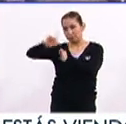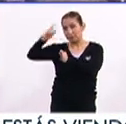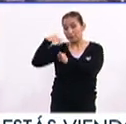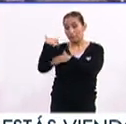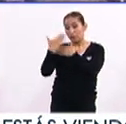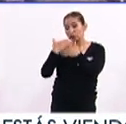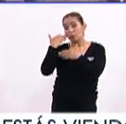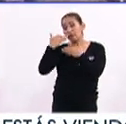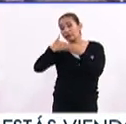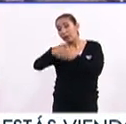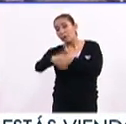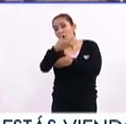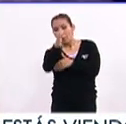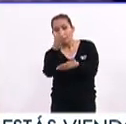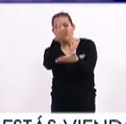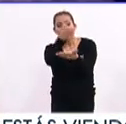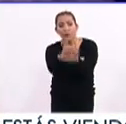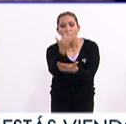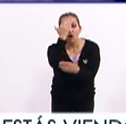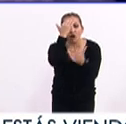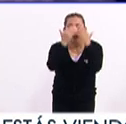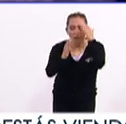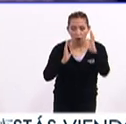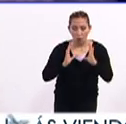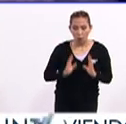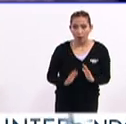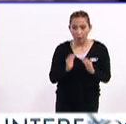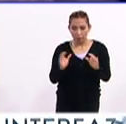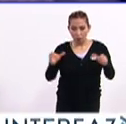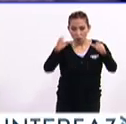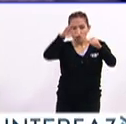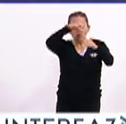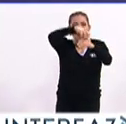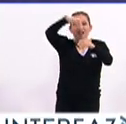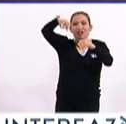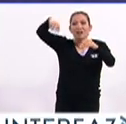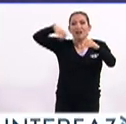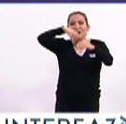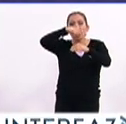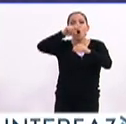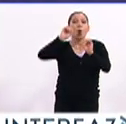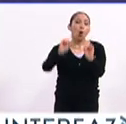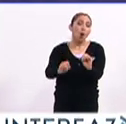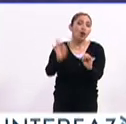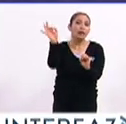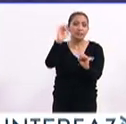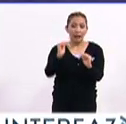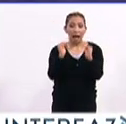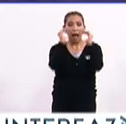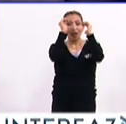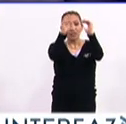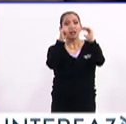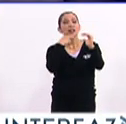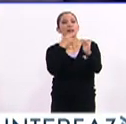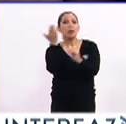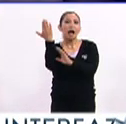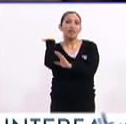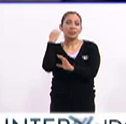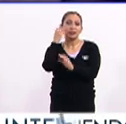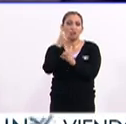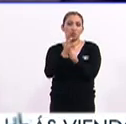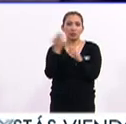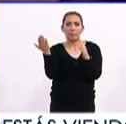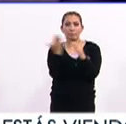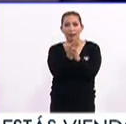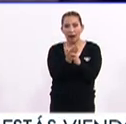la próxima temporada de campo puedan conocer los cuerpos superiores del basamento piramidal o incluso el altar que habría funcionado durante la